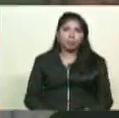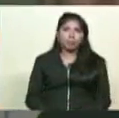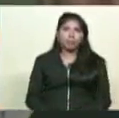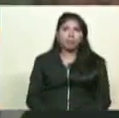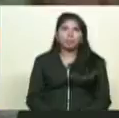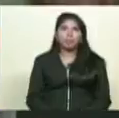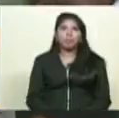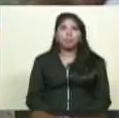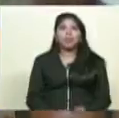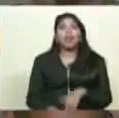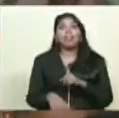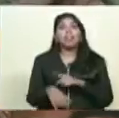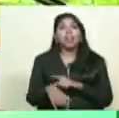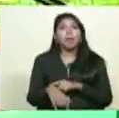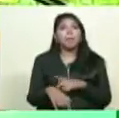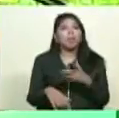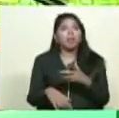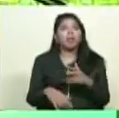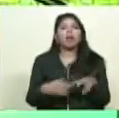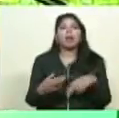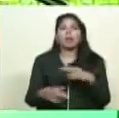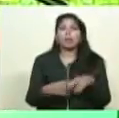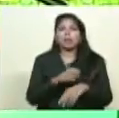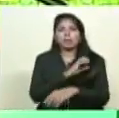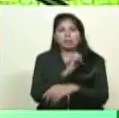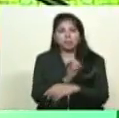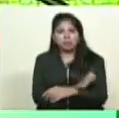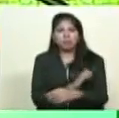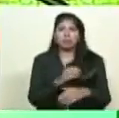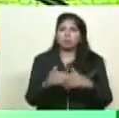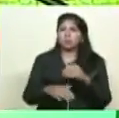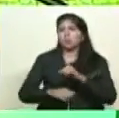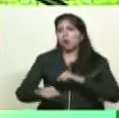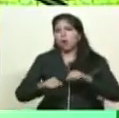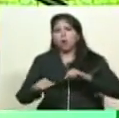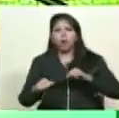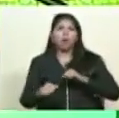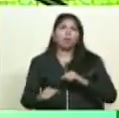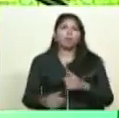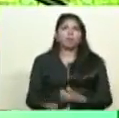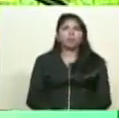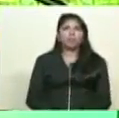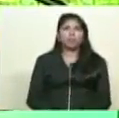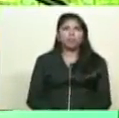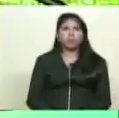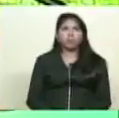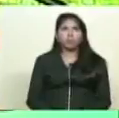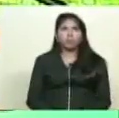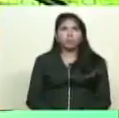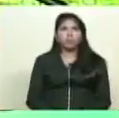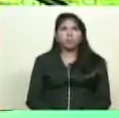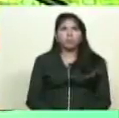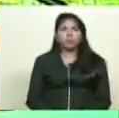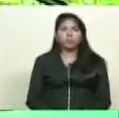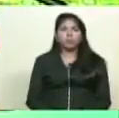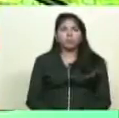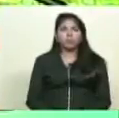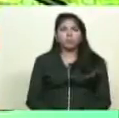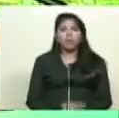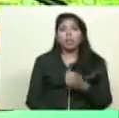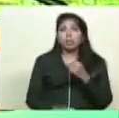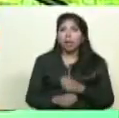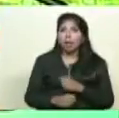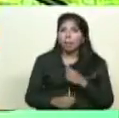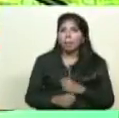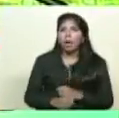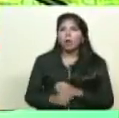Es tiempo de aceleración, de energía, de hacer las cosas. Es tiempo de renovar la energía del trabajo